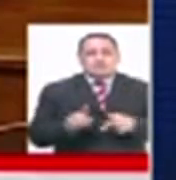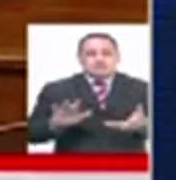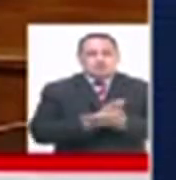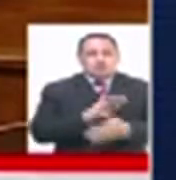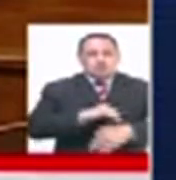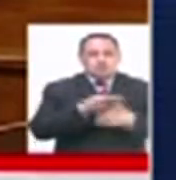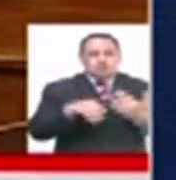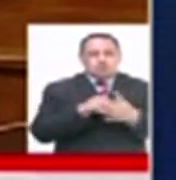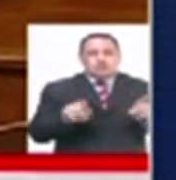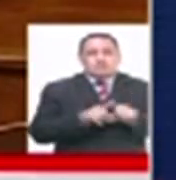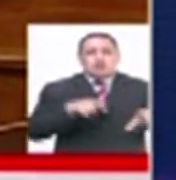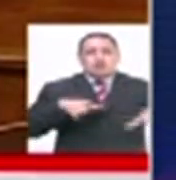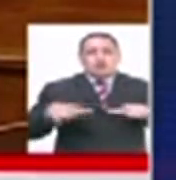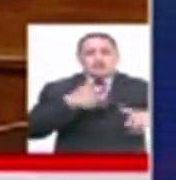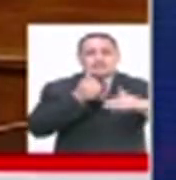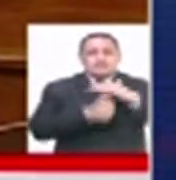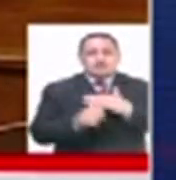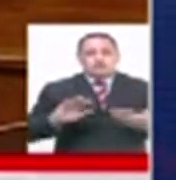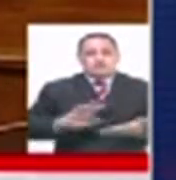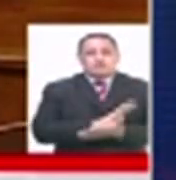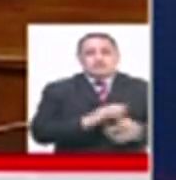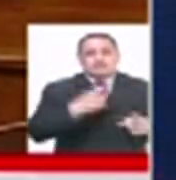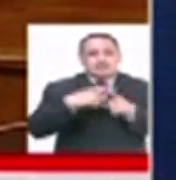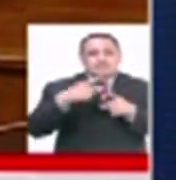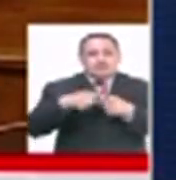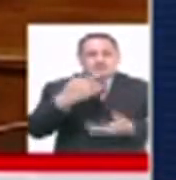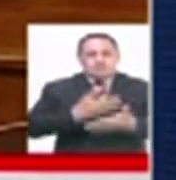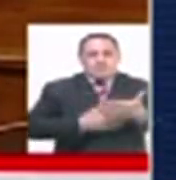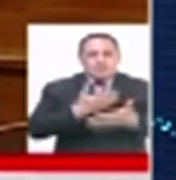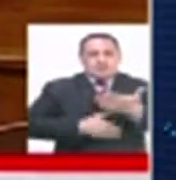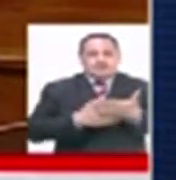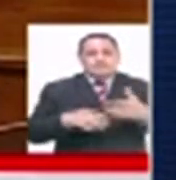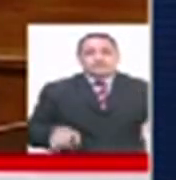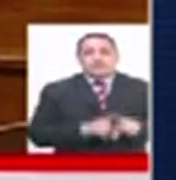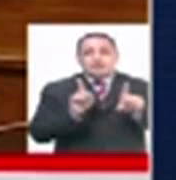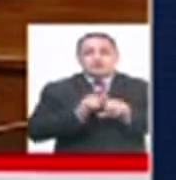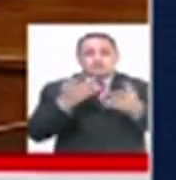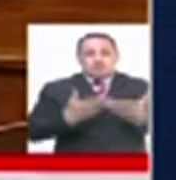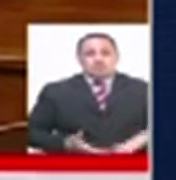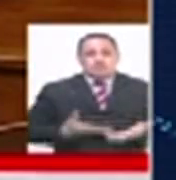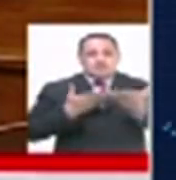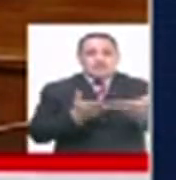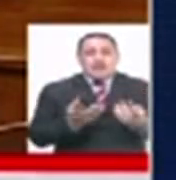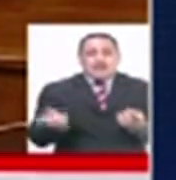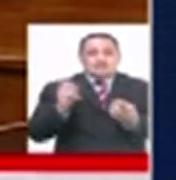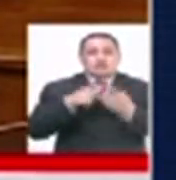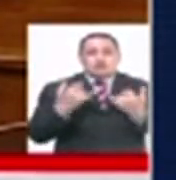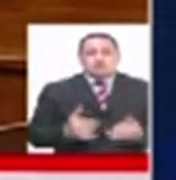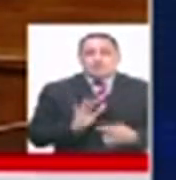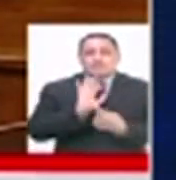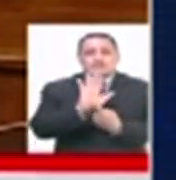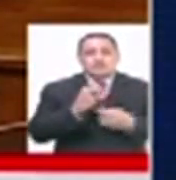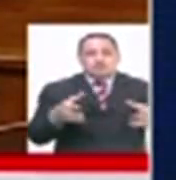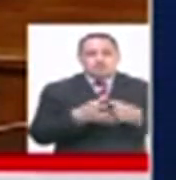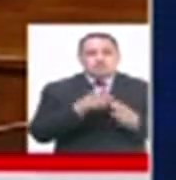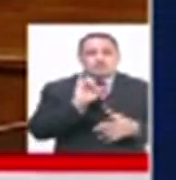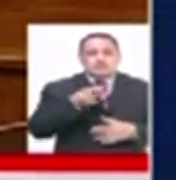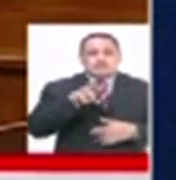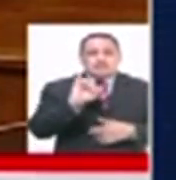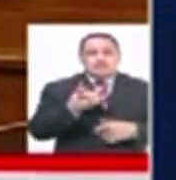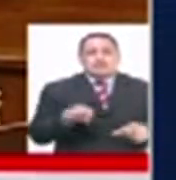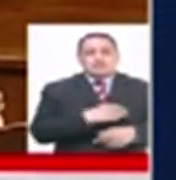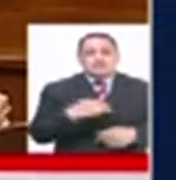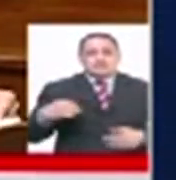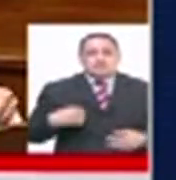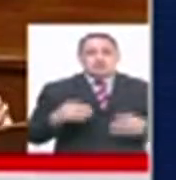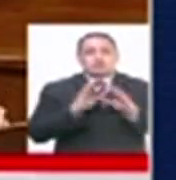la admisión de la vacancia presidencial, que ha generado expectativas y que hasta este momento no se tiene certeza si es que alcanzarán los votos